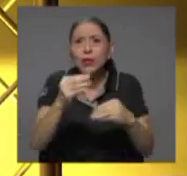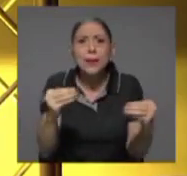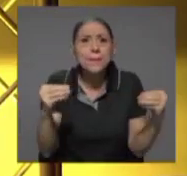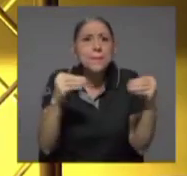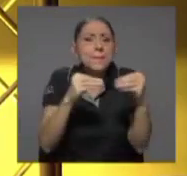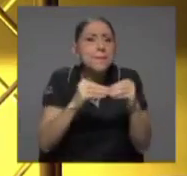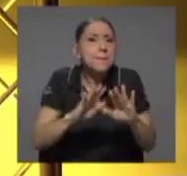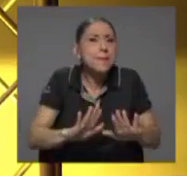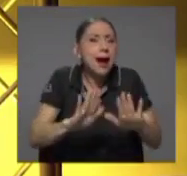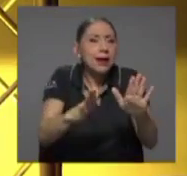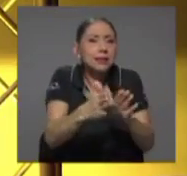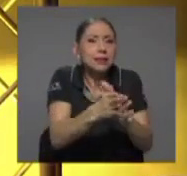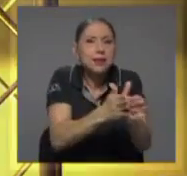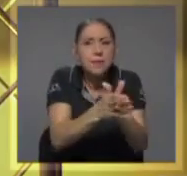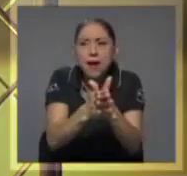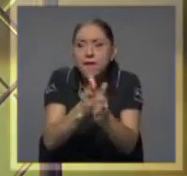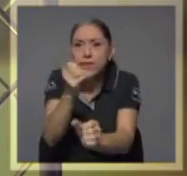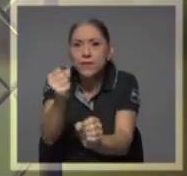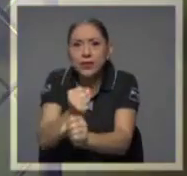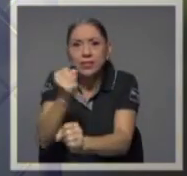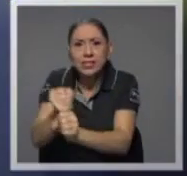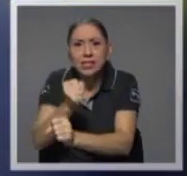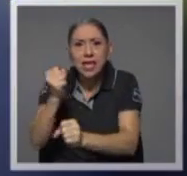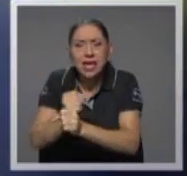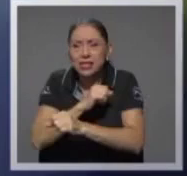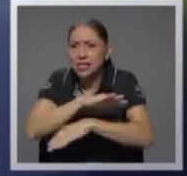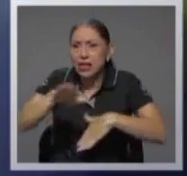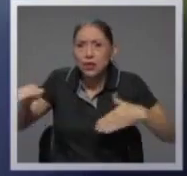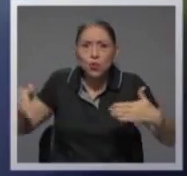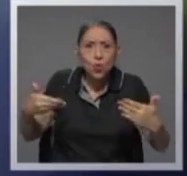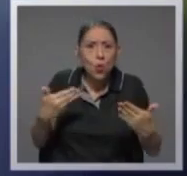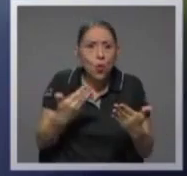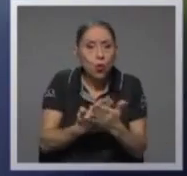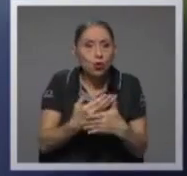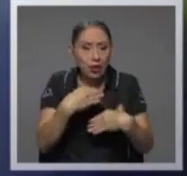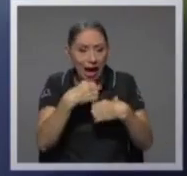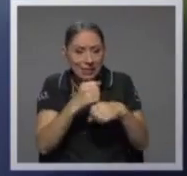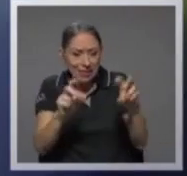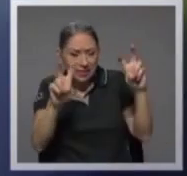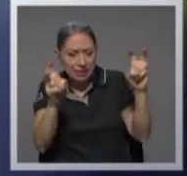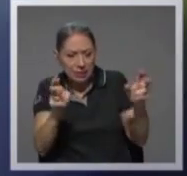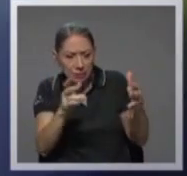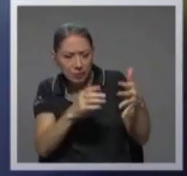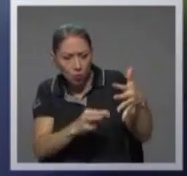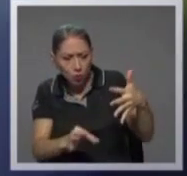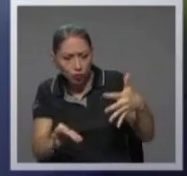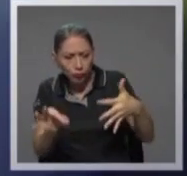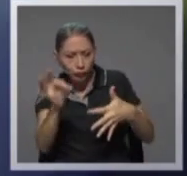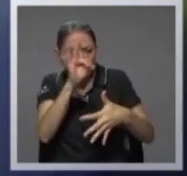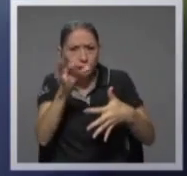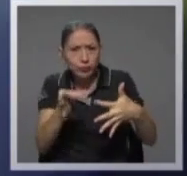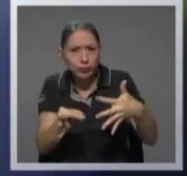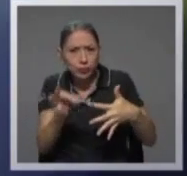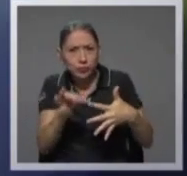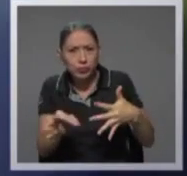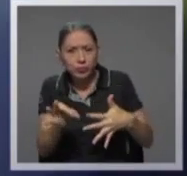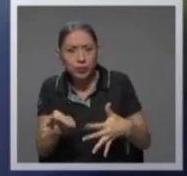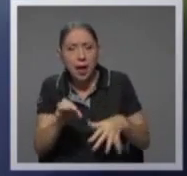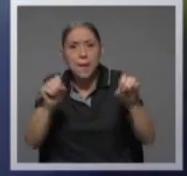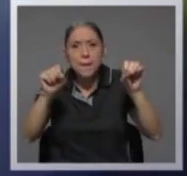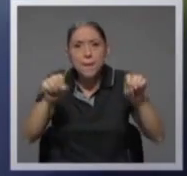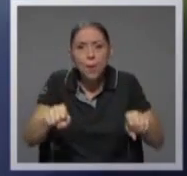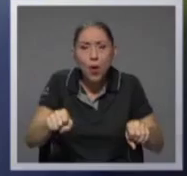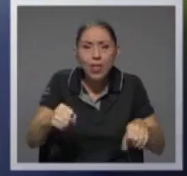de todos los actores, de hacer esa priorización, de poder hacer esas estimaciones lo más